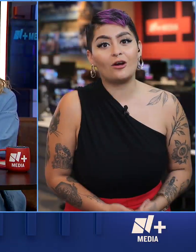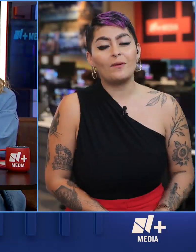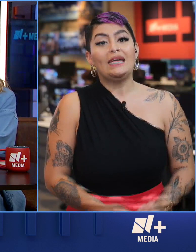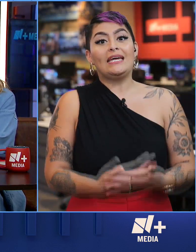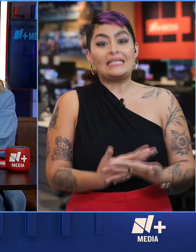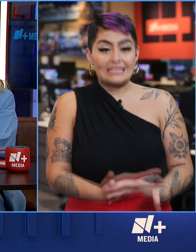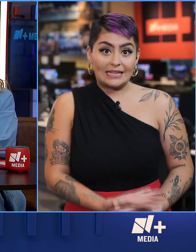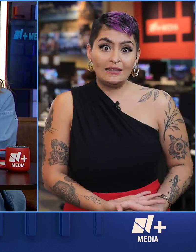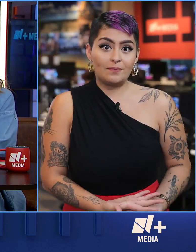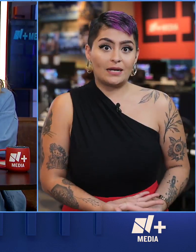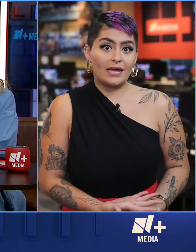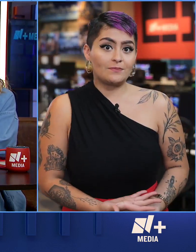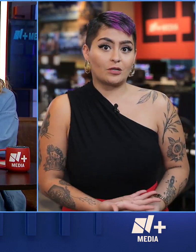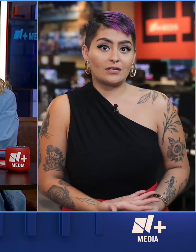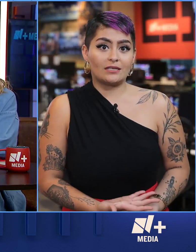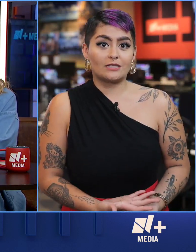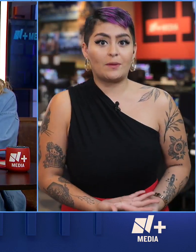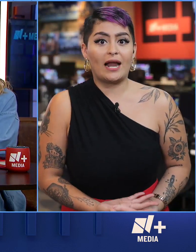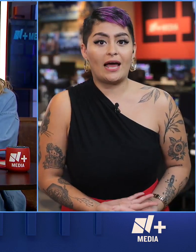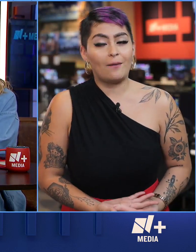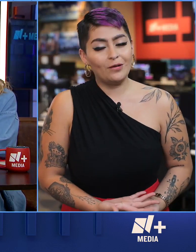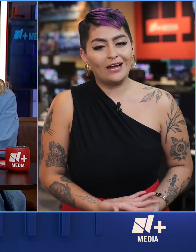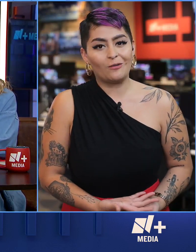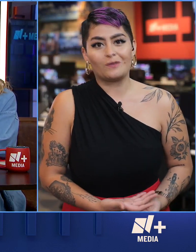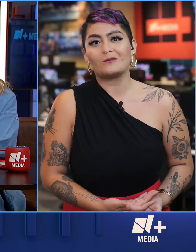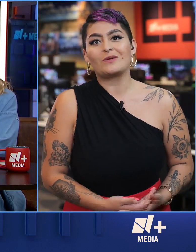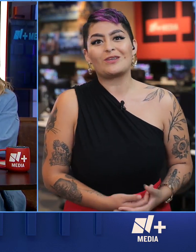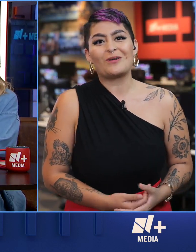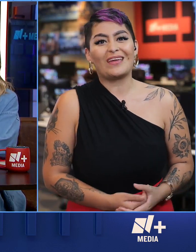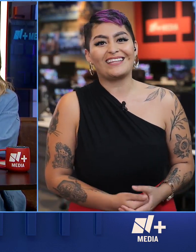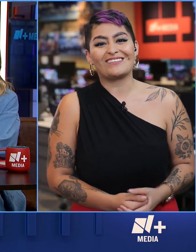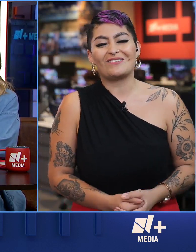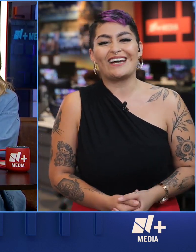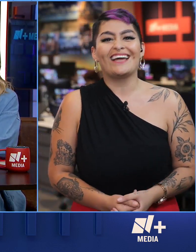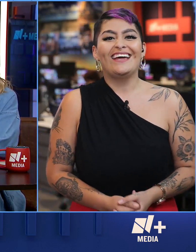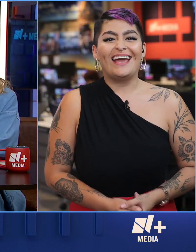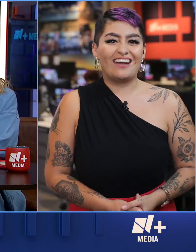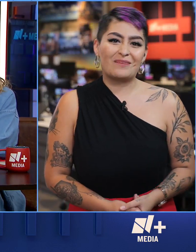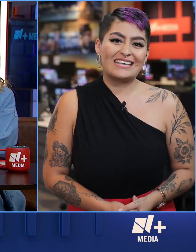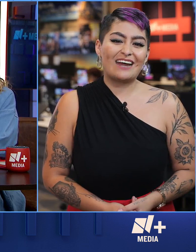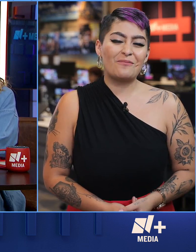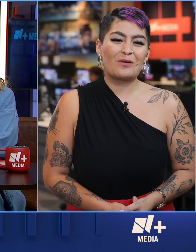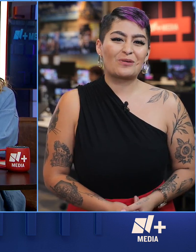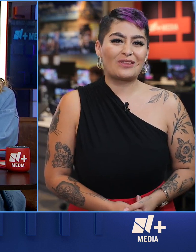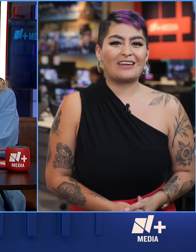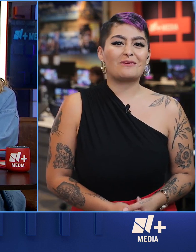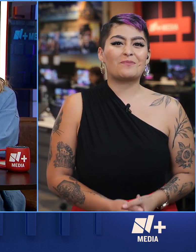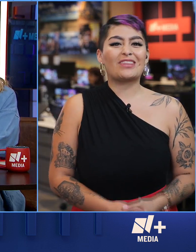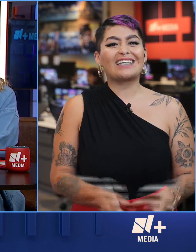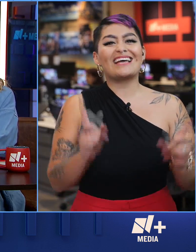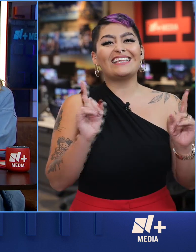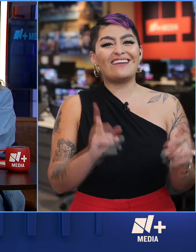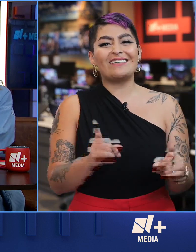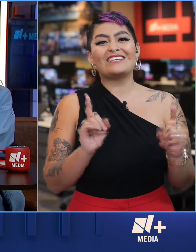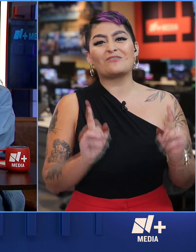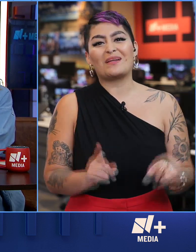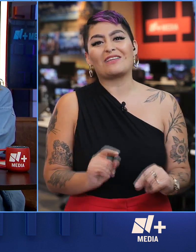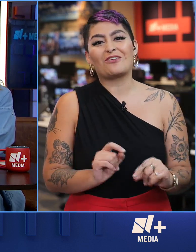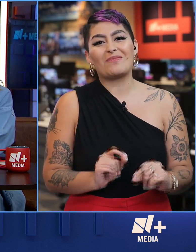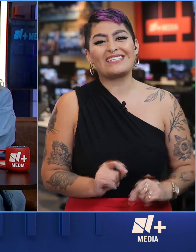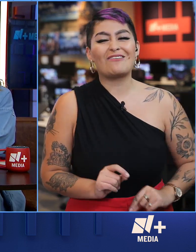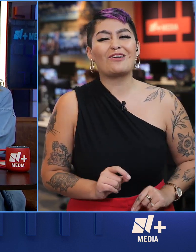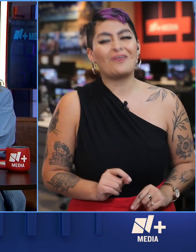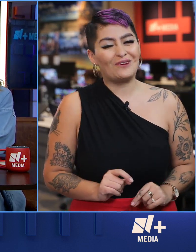expresidente Donald Trump, y si se tienen planeadas protestas para apoyarlo. Por supuesto, no dejen de escuchar N+ Diario, un producto de N+ Podcast, a través